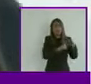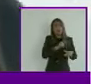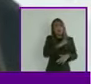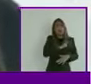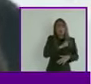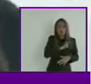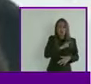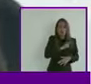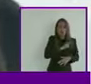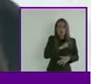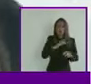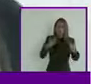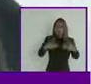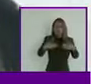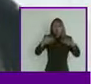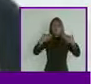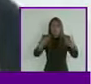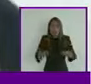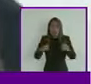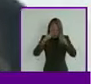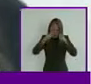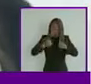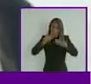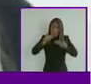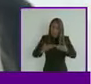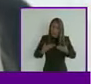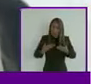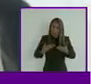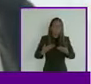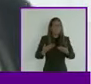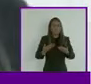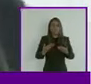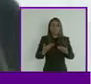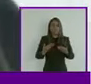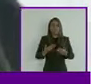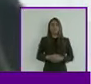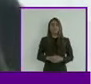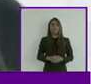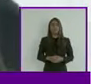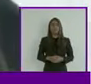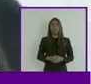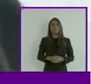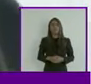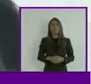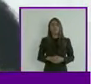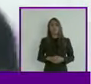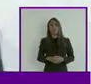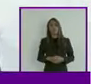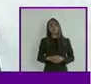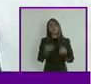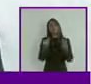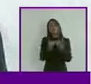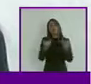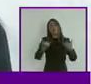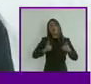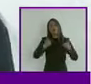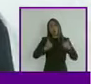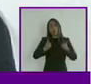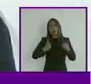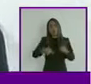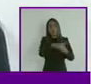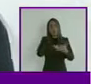conflictos de desconfianza e inseguridad sobre sí mismos. La presión social también puede desbocar a que muchos adolescentes